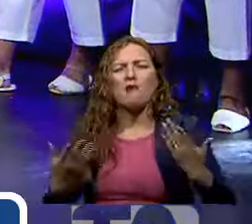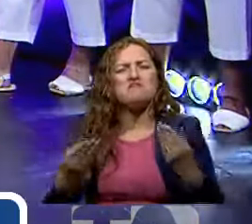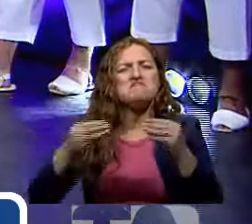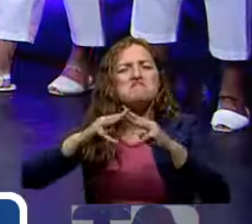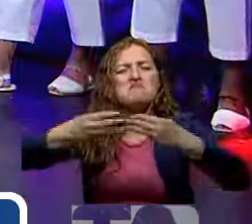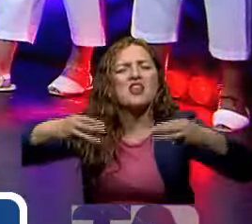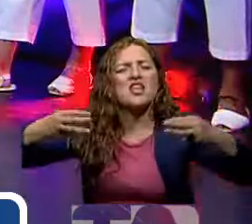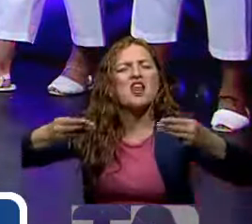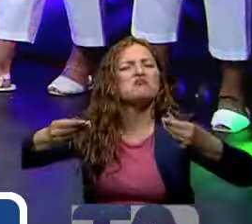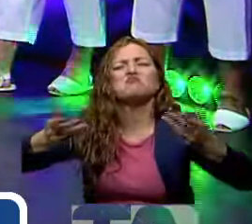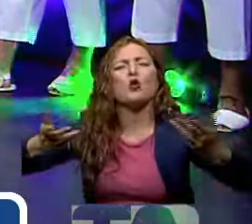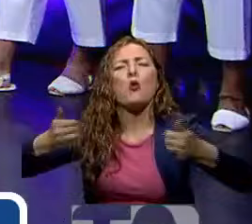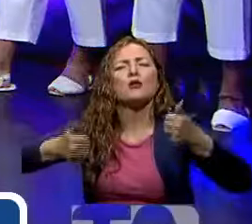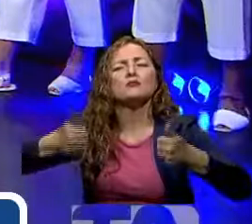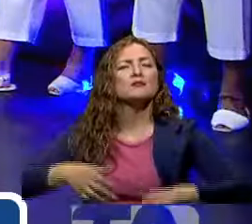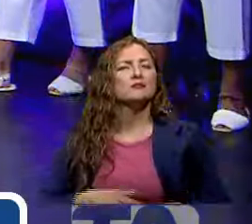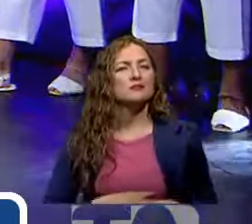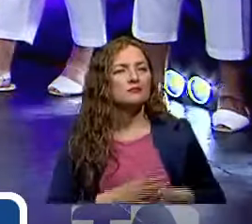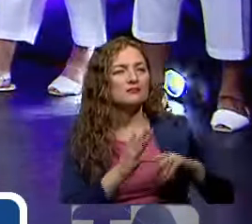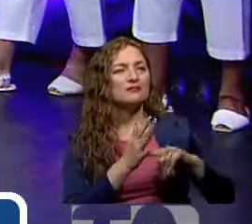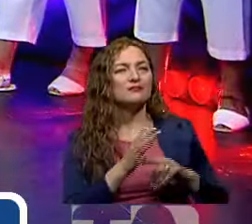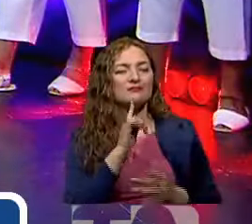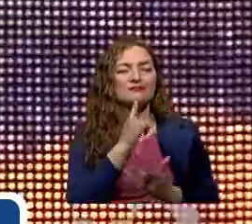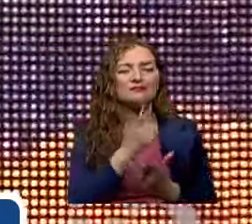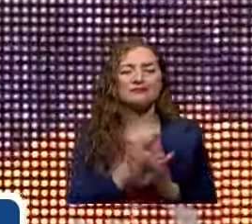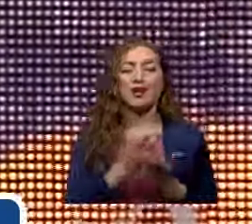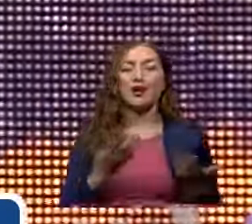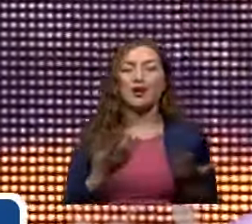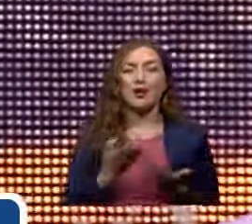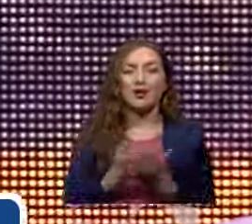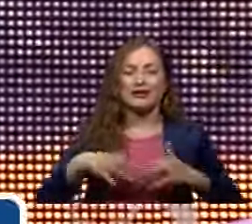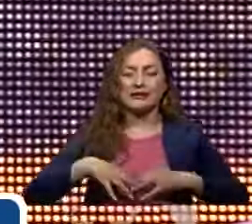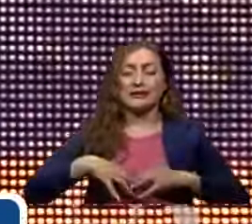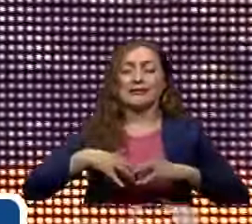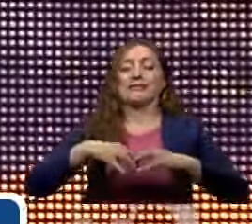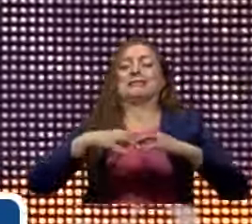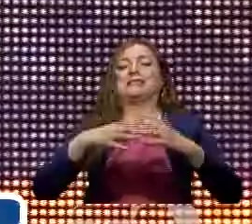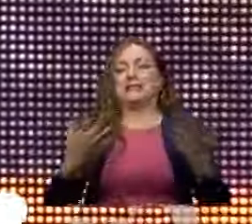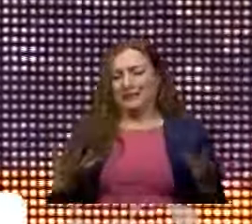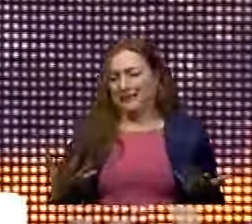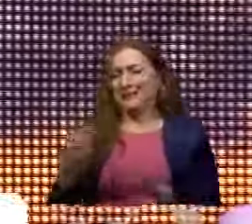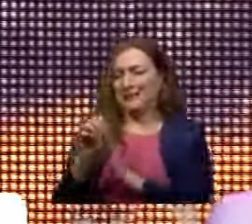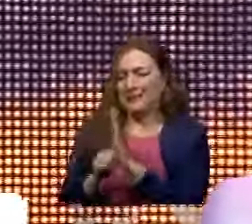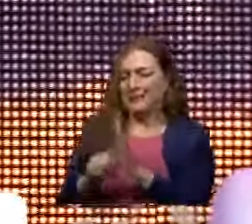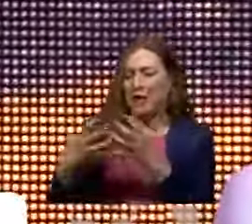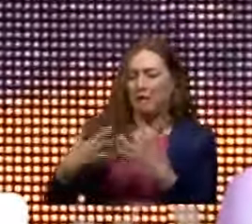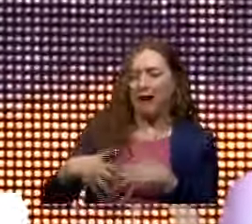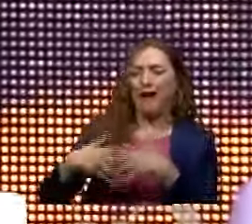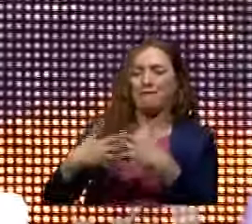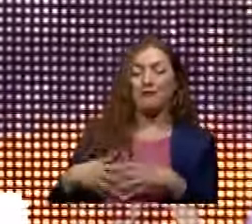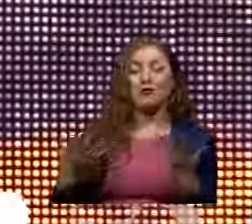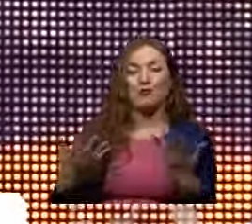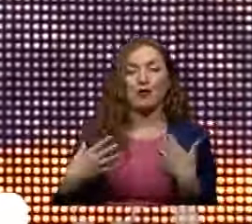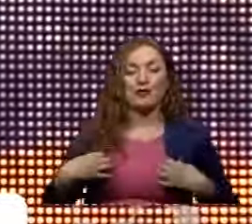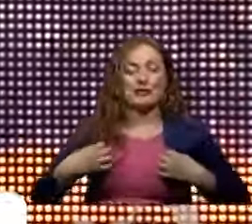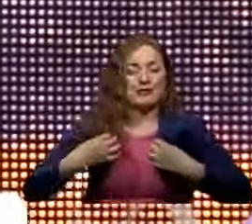¿Qué tipo de textiles? Sí, justamente estas ferias son para realizar la reactivación económica de nuestros artesanos. Entre lo textil tenemos